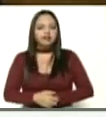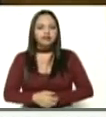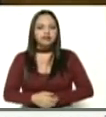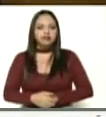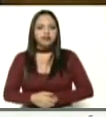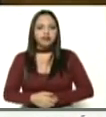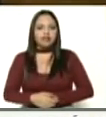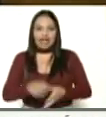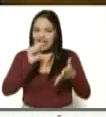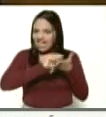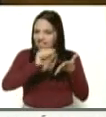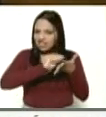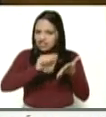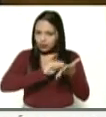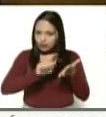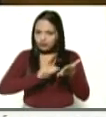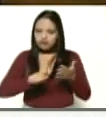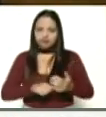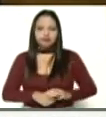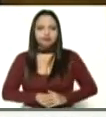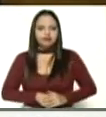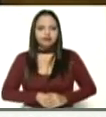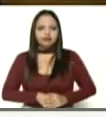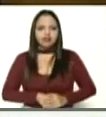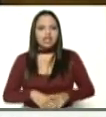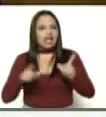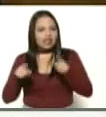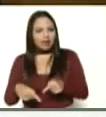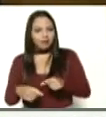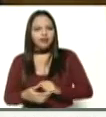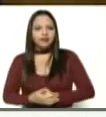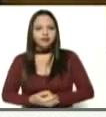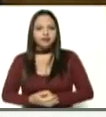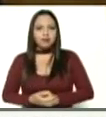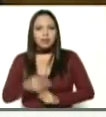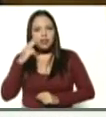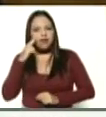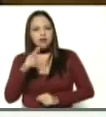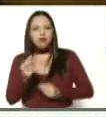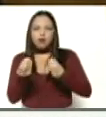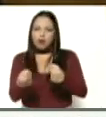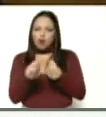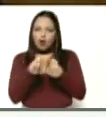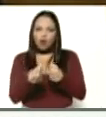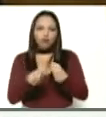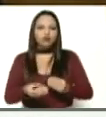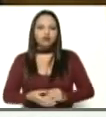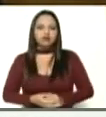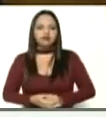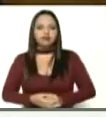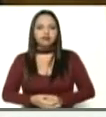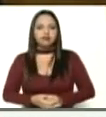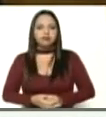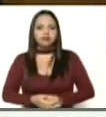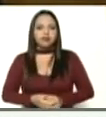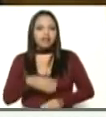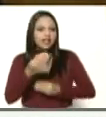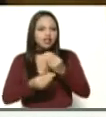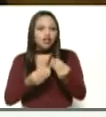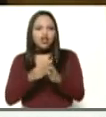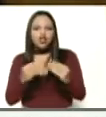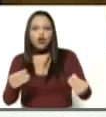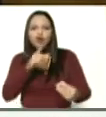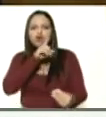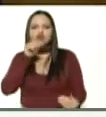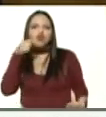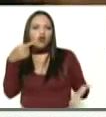hemos escrito, también vimos cómo allí hubo lo que todos